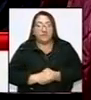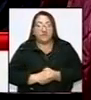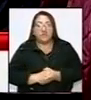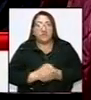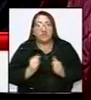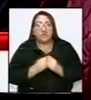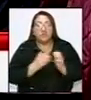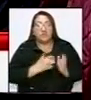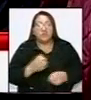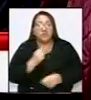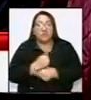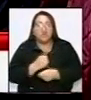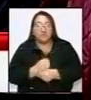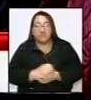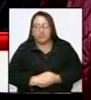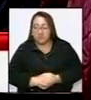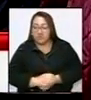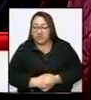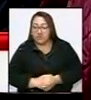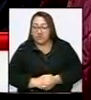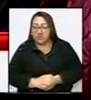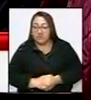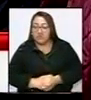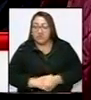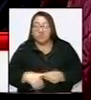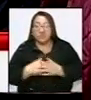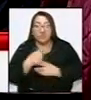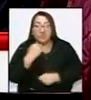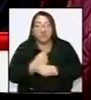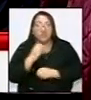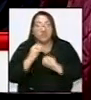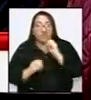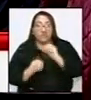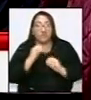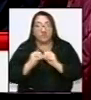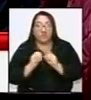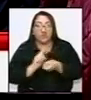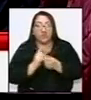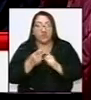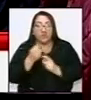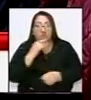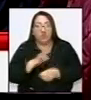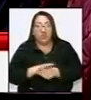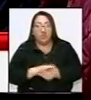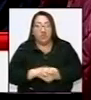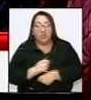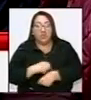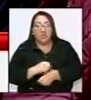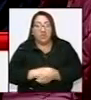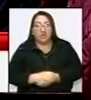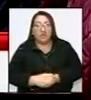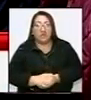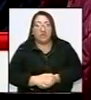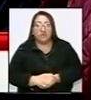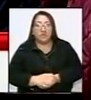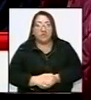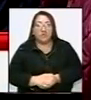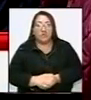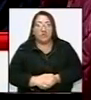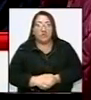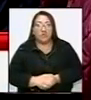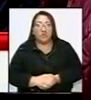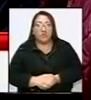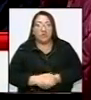plan estratégico integral para la reconstrucción con cambios, así como el cumplimiento de los plazos, los montos y también